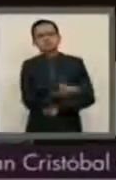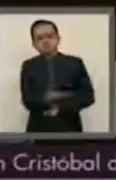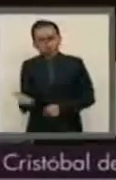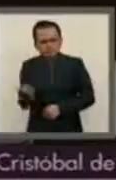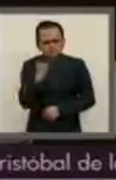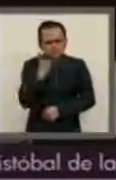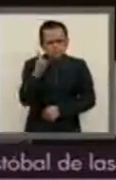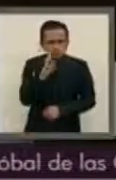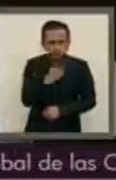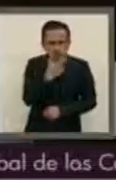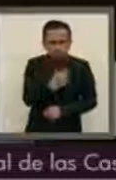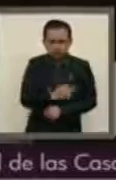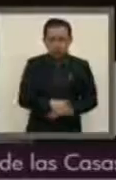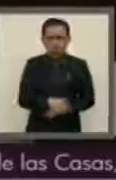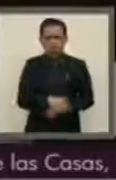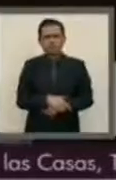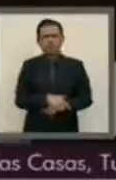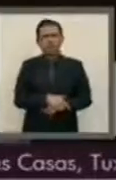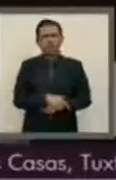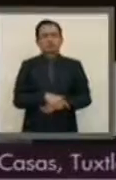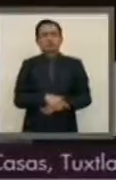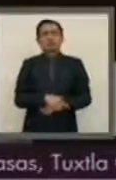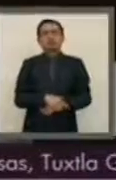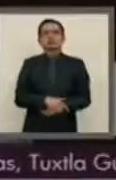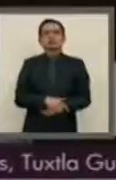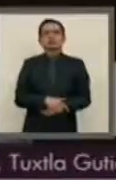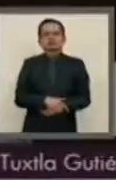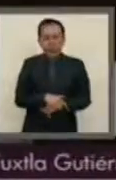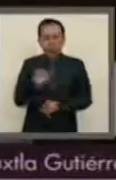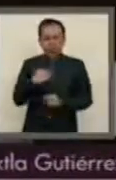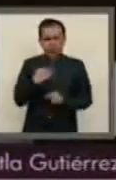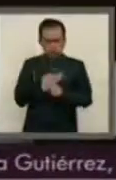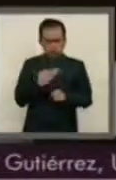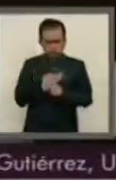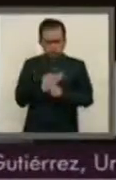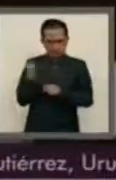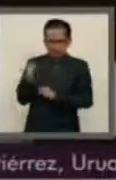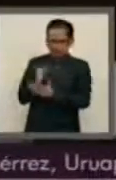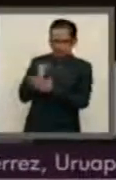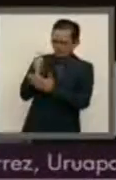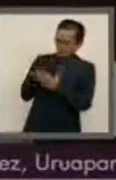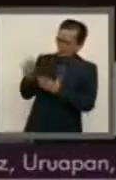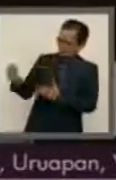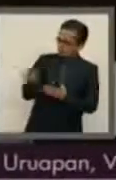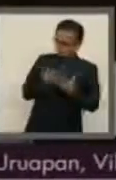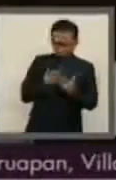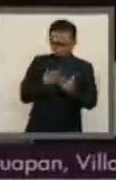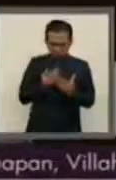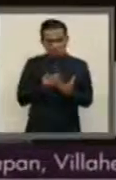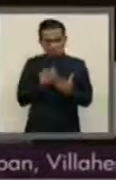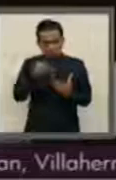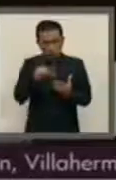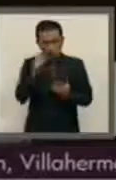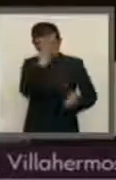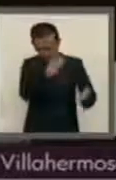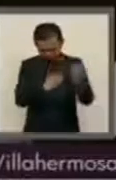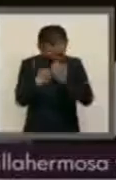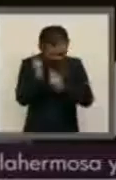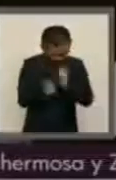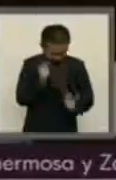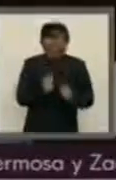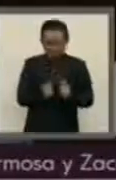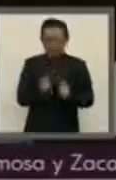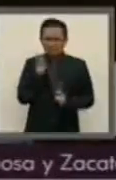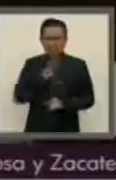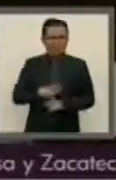diputados. El informe que estamos analizando en esta glosa es demasiado optimista. Describe un